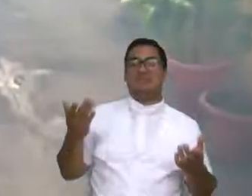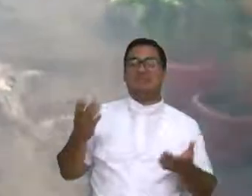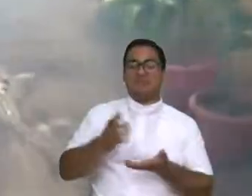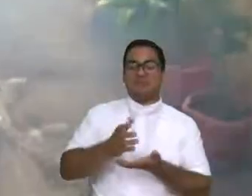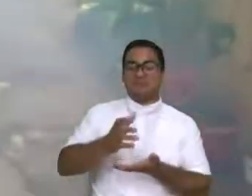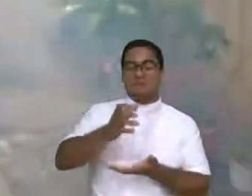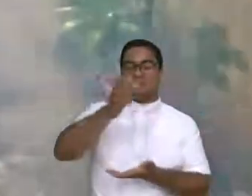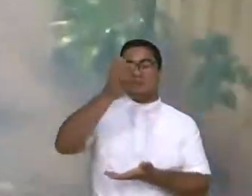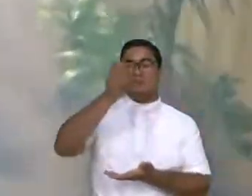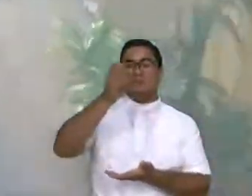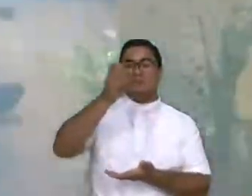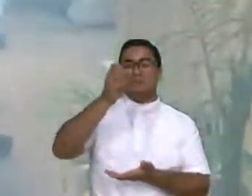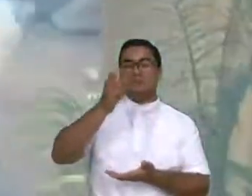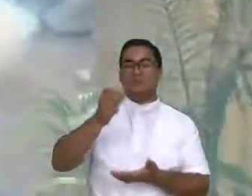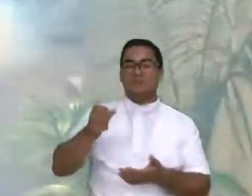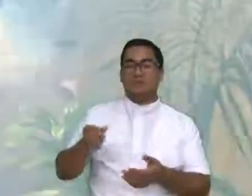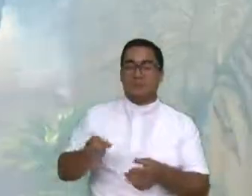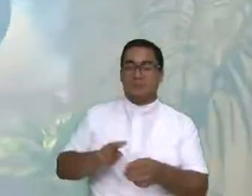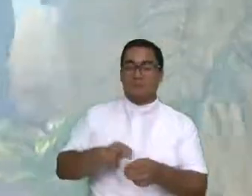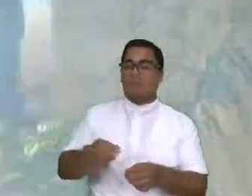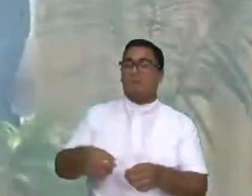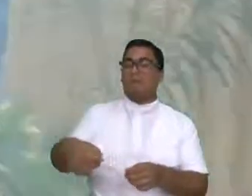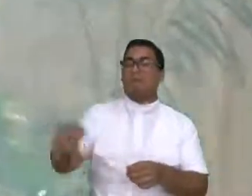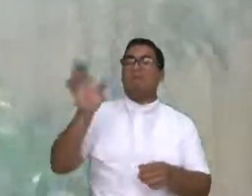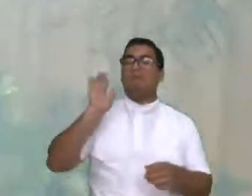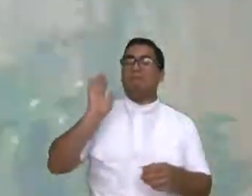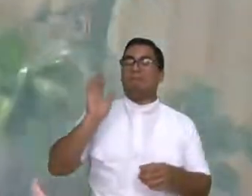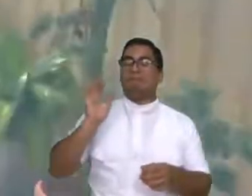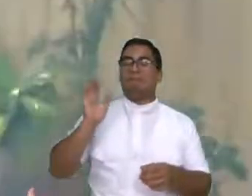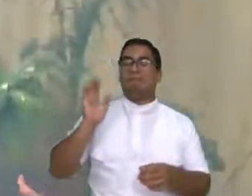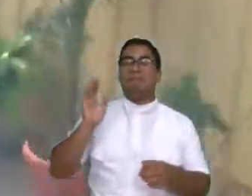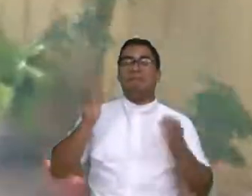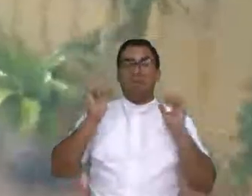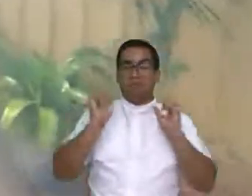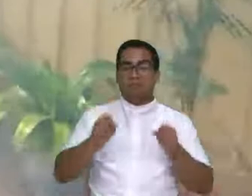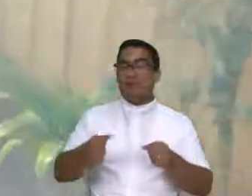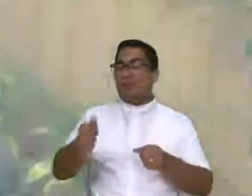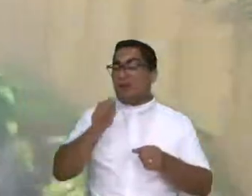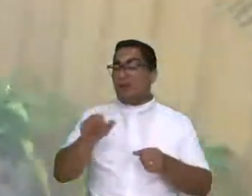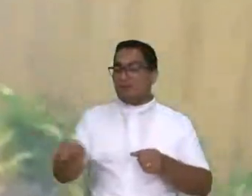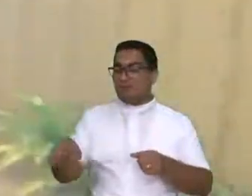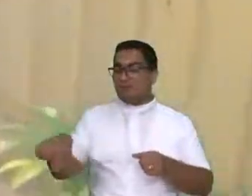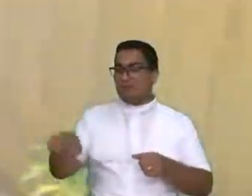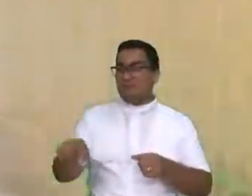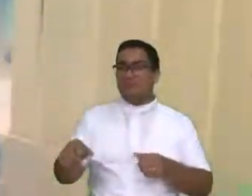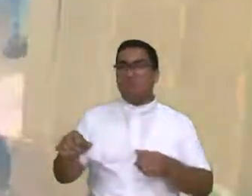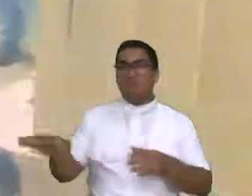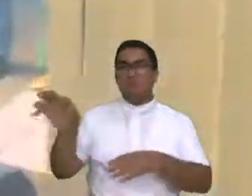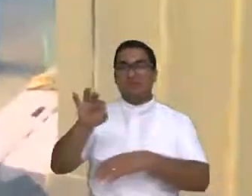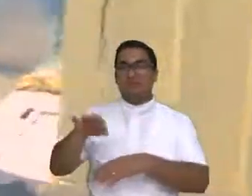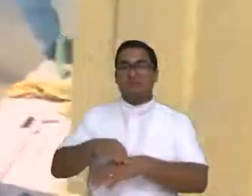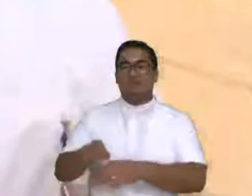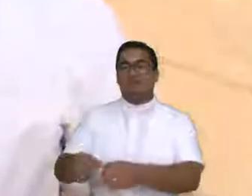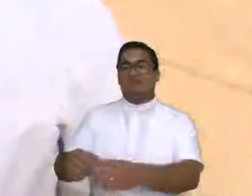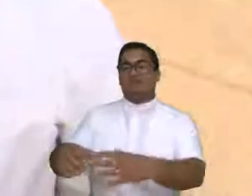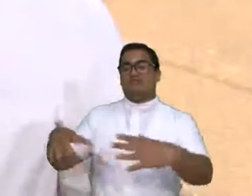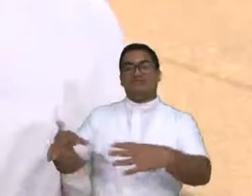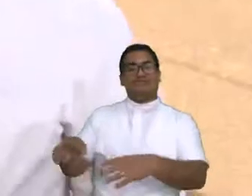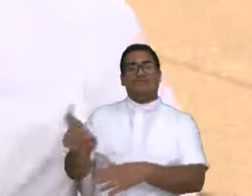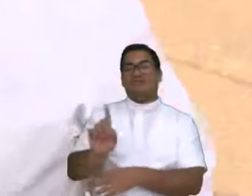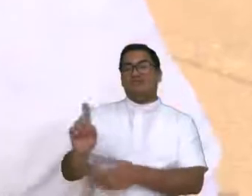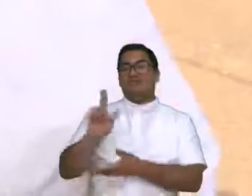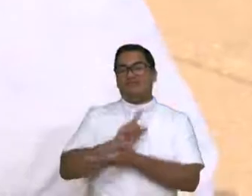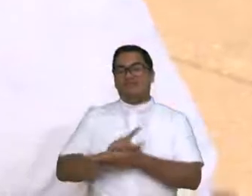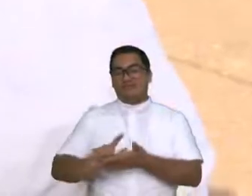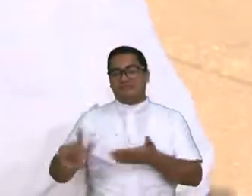botellita, tapas de gaseosa, que se puede acumular agua y de esa manera puede servir como criadero. Pero